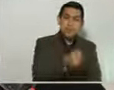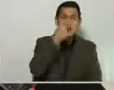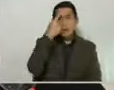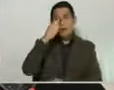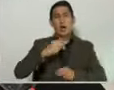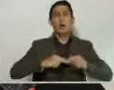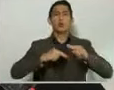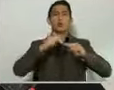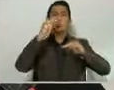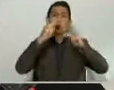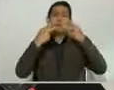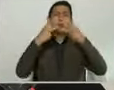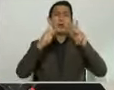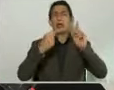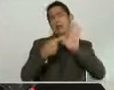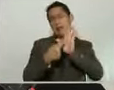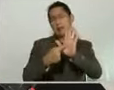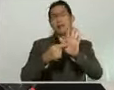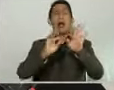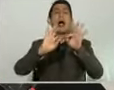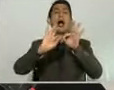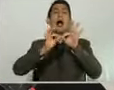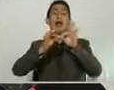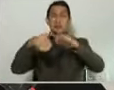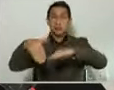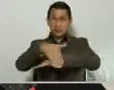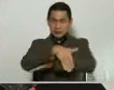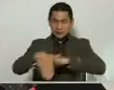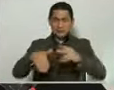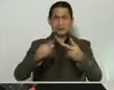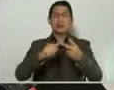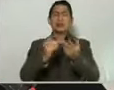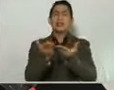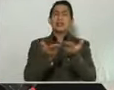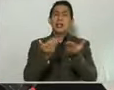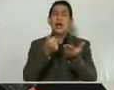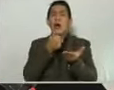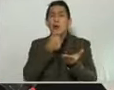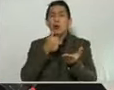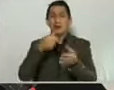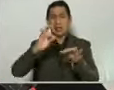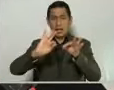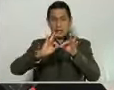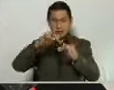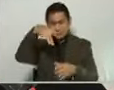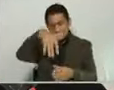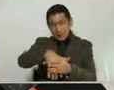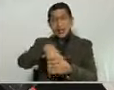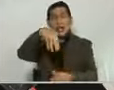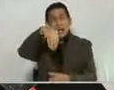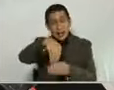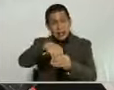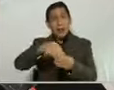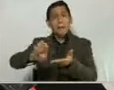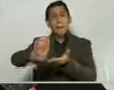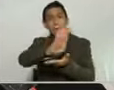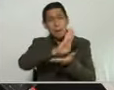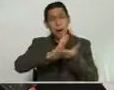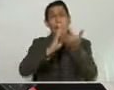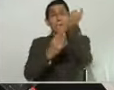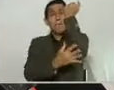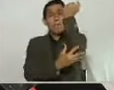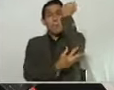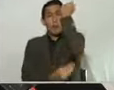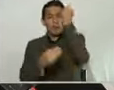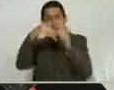las calles, las aceras, los bordillos, el agua potable, el alcantarillado? En los sectores que no los tienen. En los sectores periféricos de la